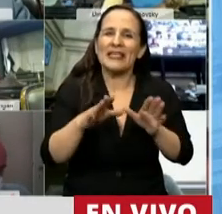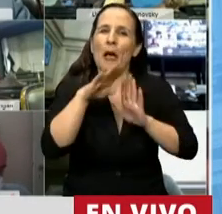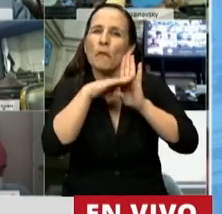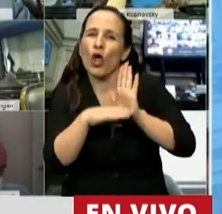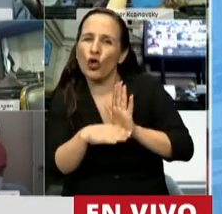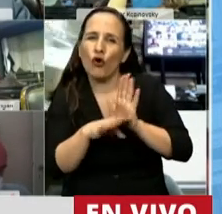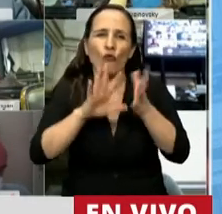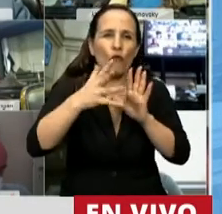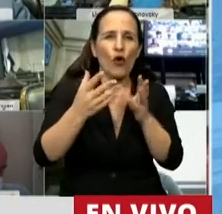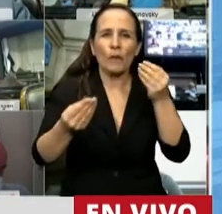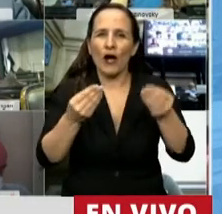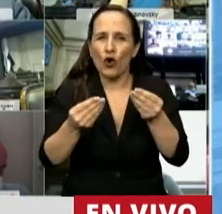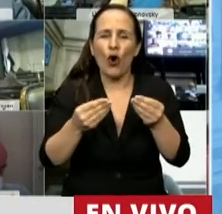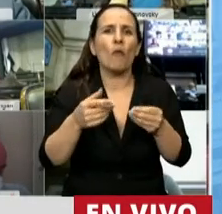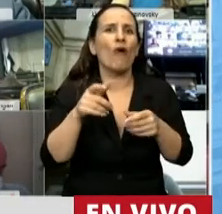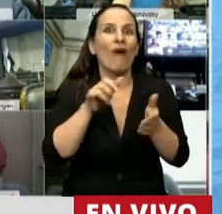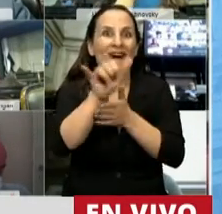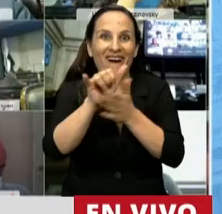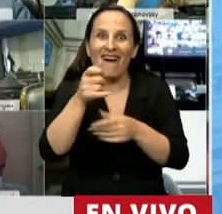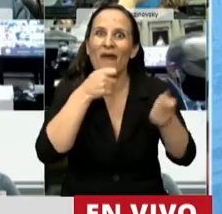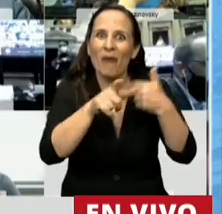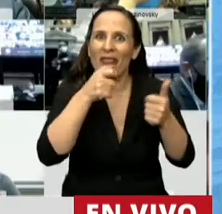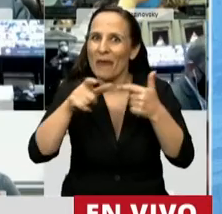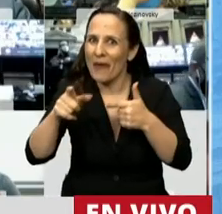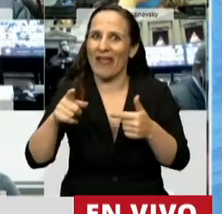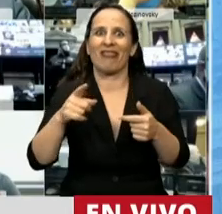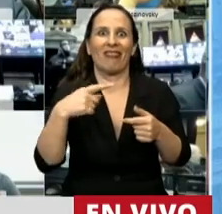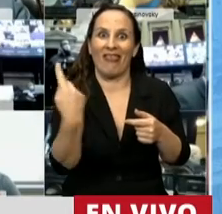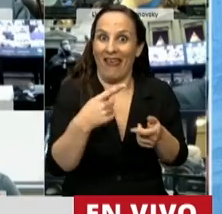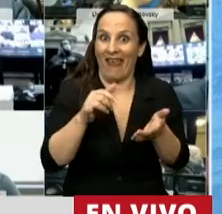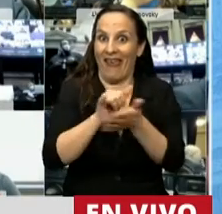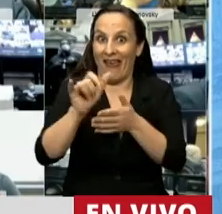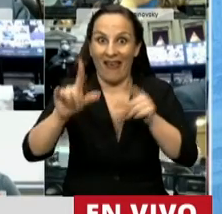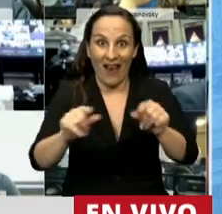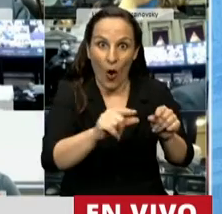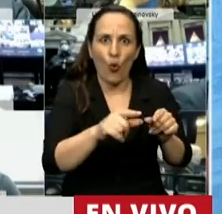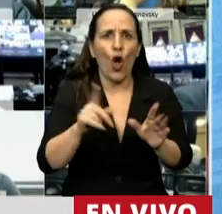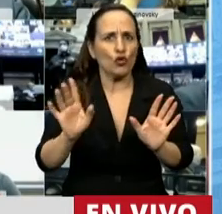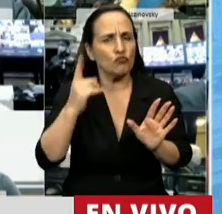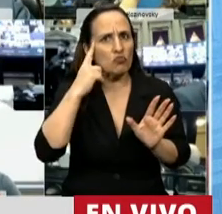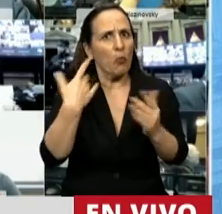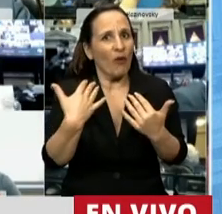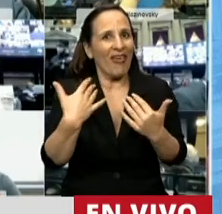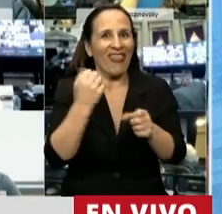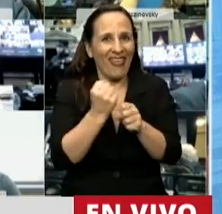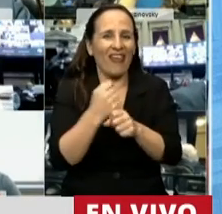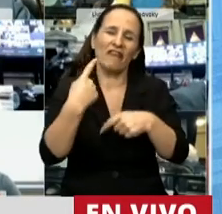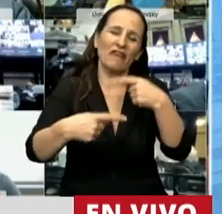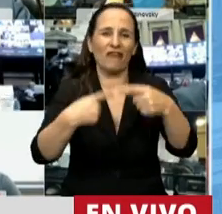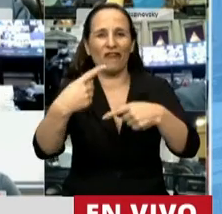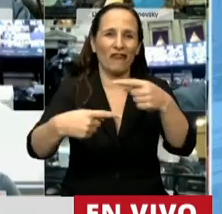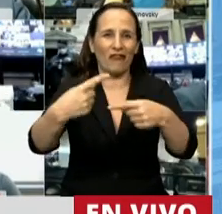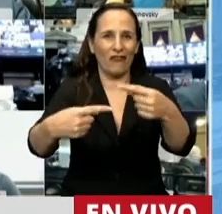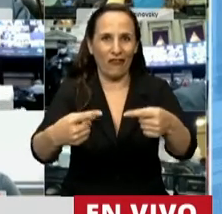protocolos, se comienza a vender los pasajes, nuestras low cost, piensan que van a poder seguir viviendo de una actividad digna y que